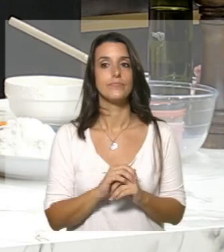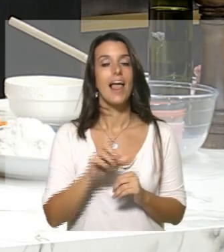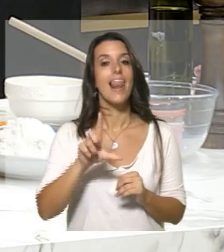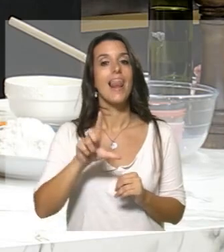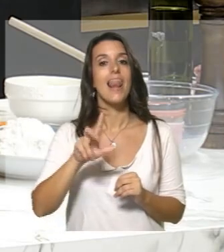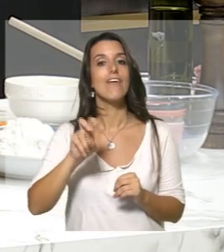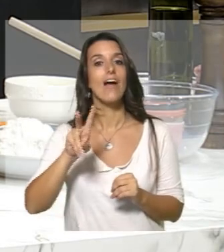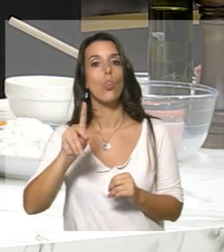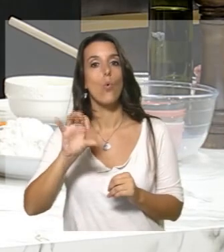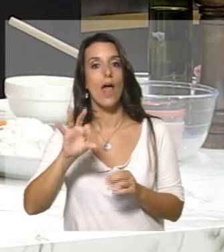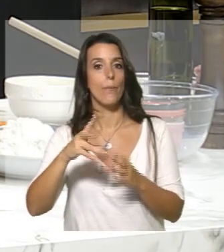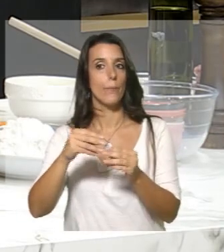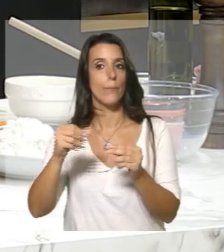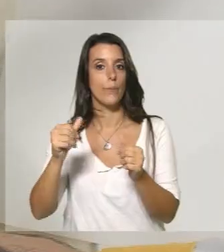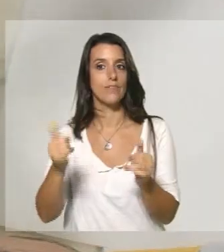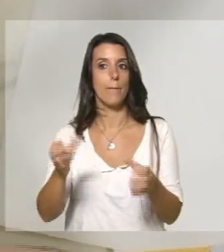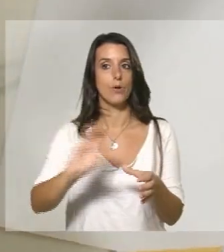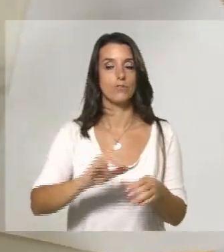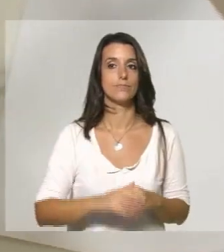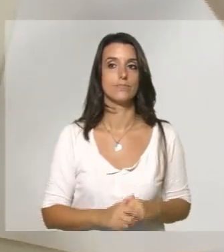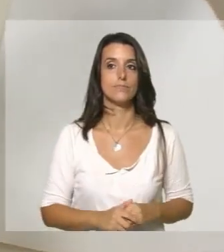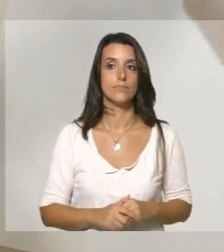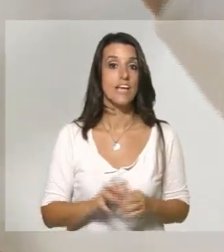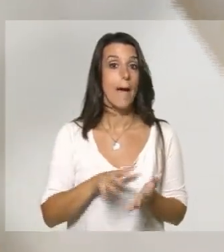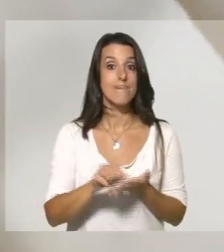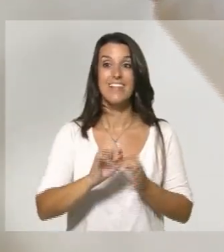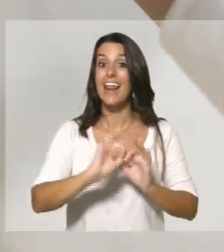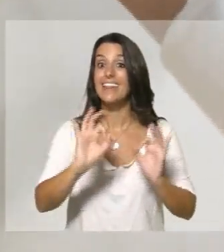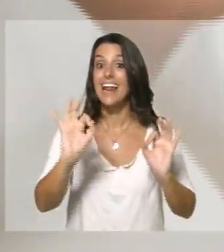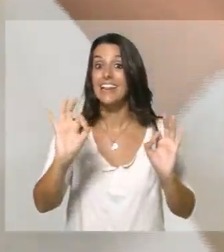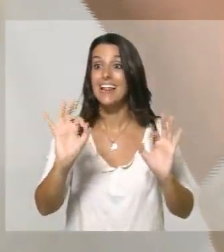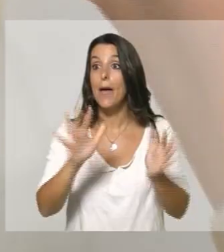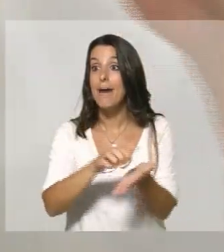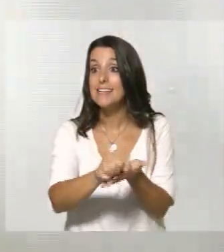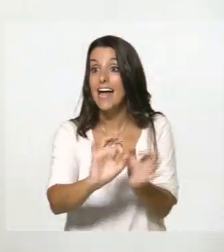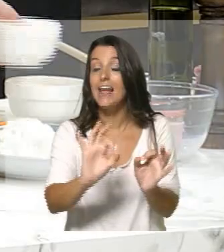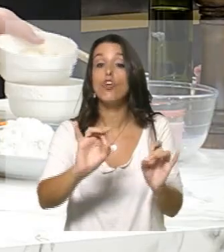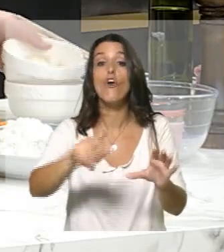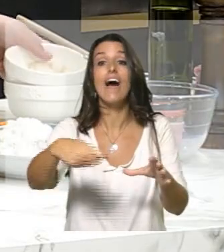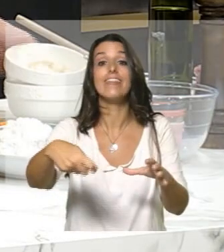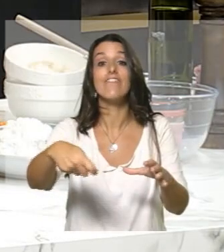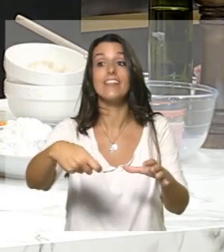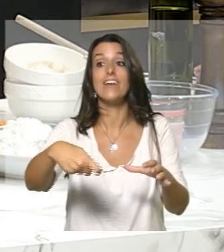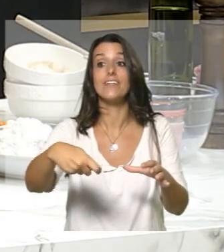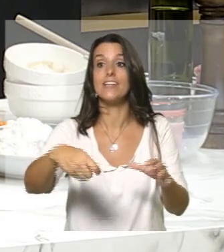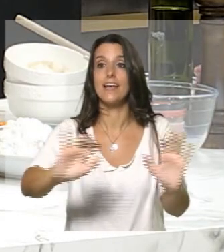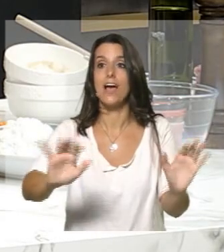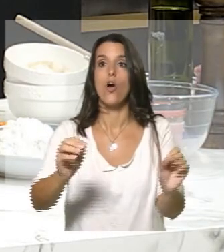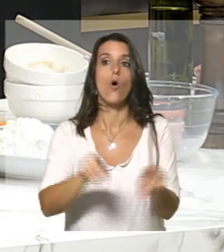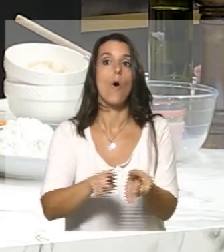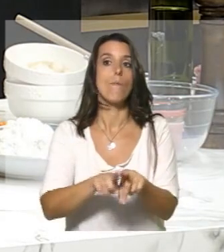levadura disuelta. Y no amasamos, ¿no? Nada. Batimos, acá se bate, que vendría a ser como